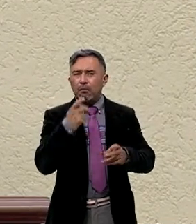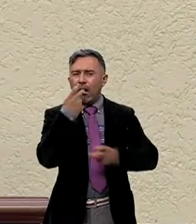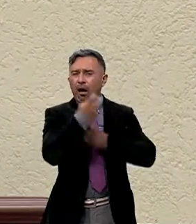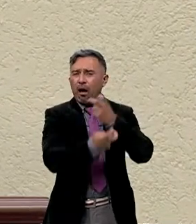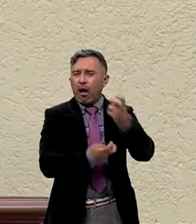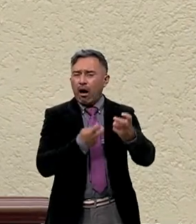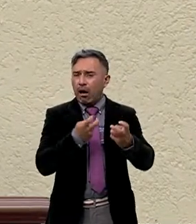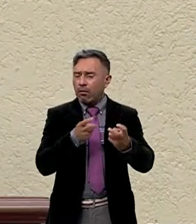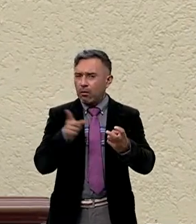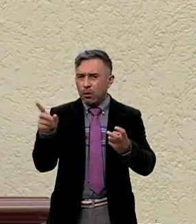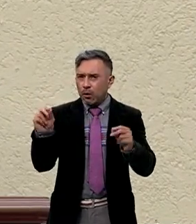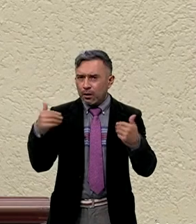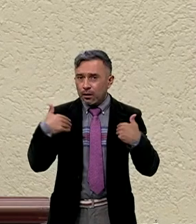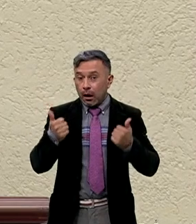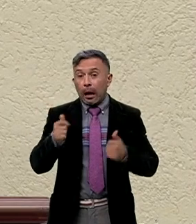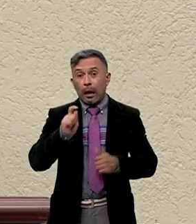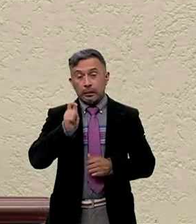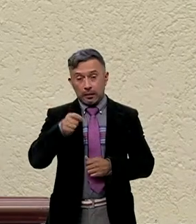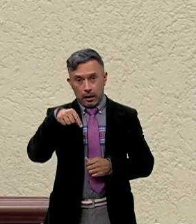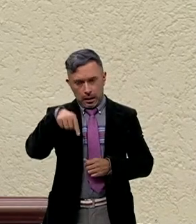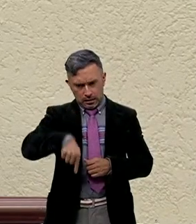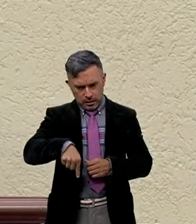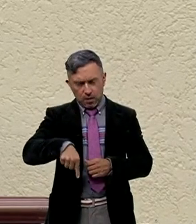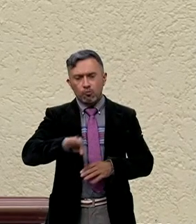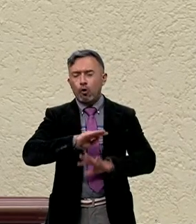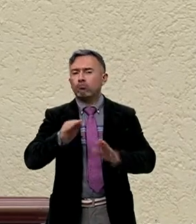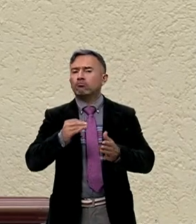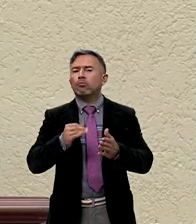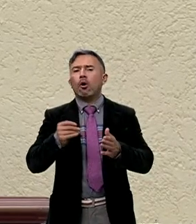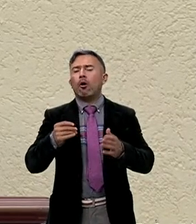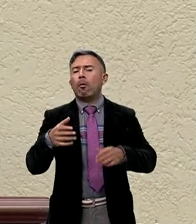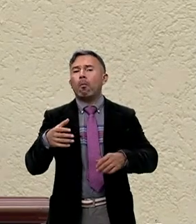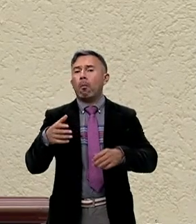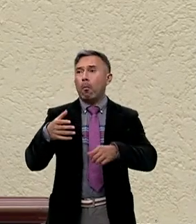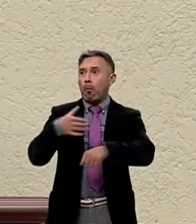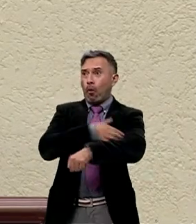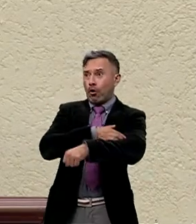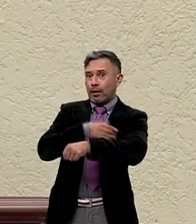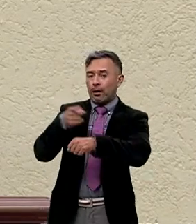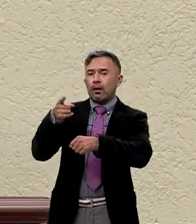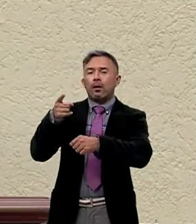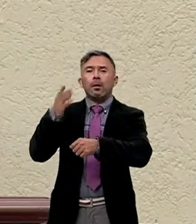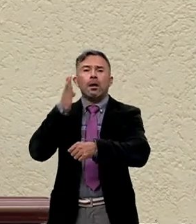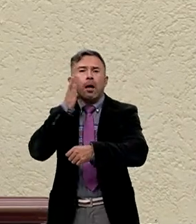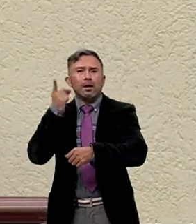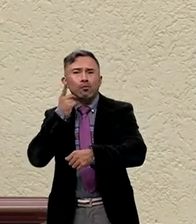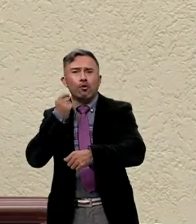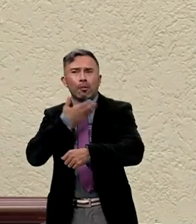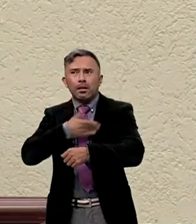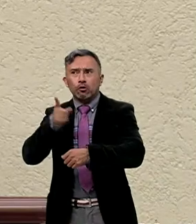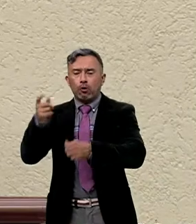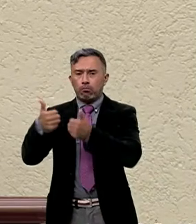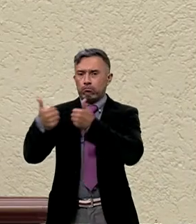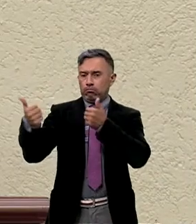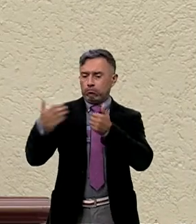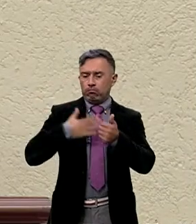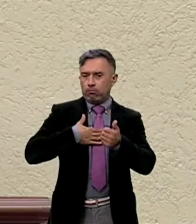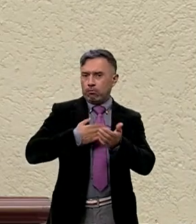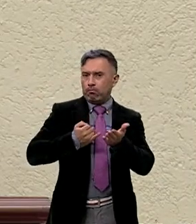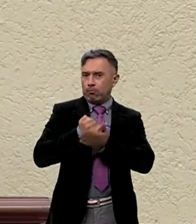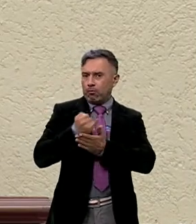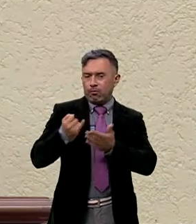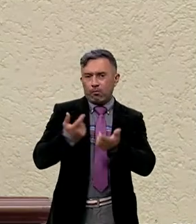aquí se ejerce permanentemente la autonomía frente al poder frente a los poderes y la independencia respecto a los